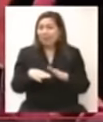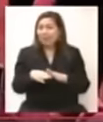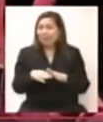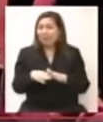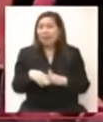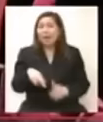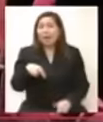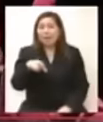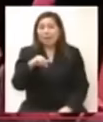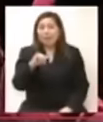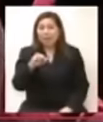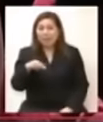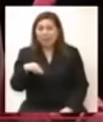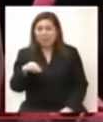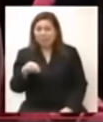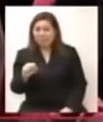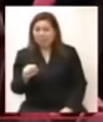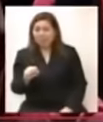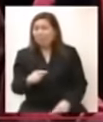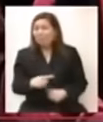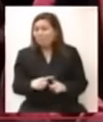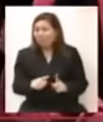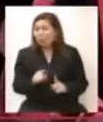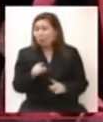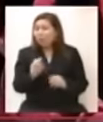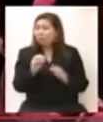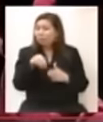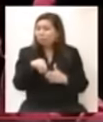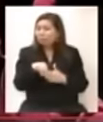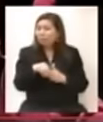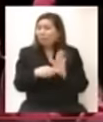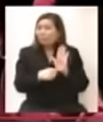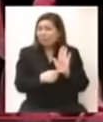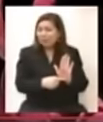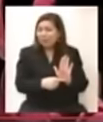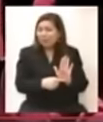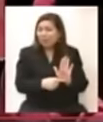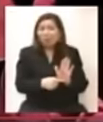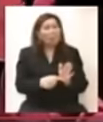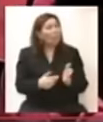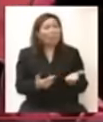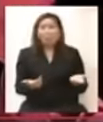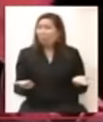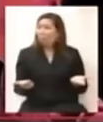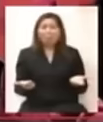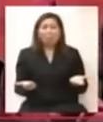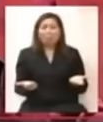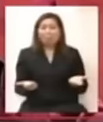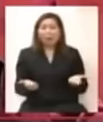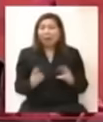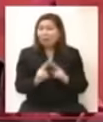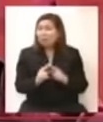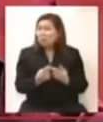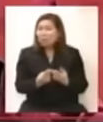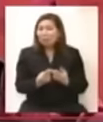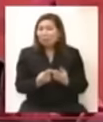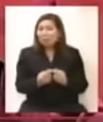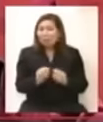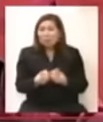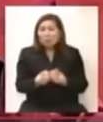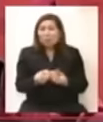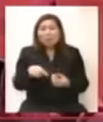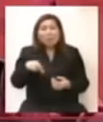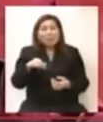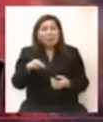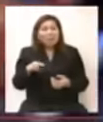para las pymes pero de la relación que usted ha puesto en la presentación no aparece que se les haya convocado los gremios de